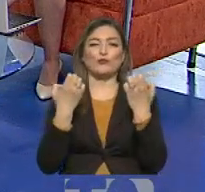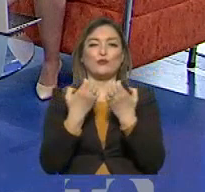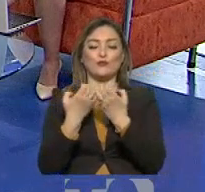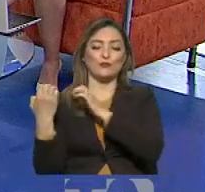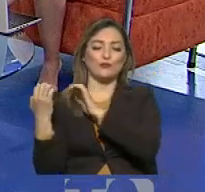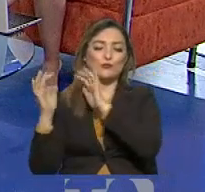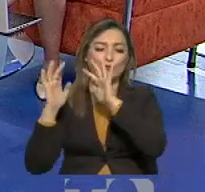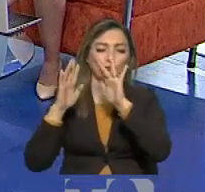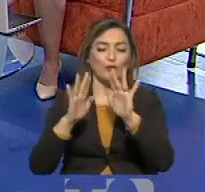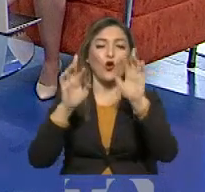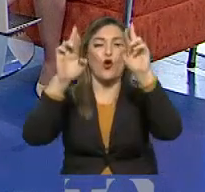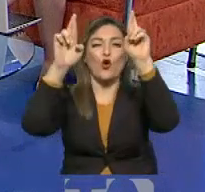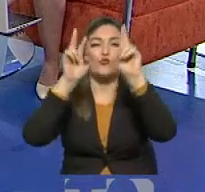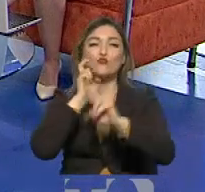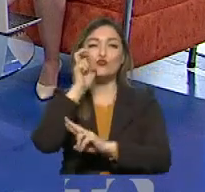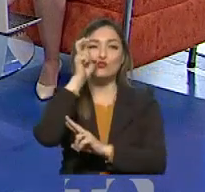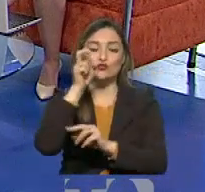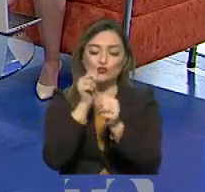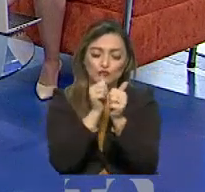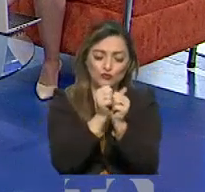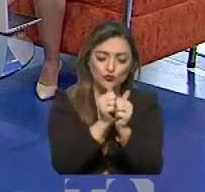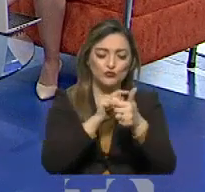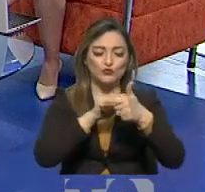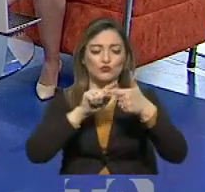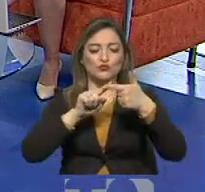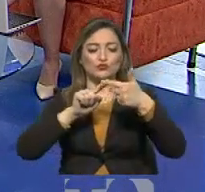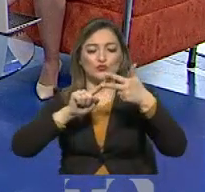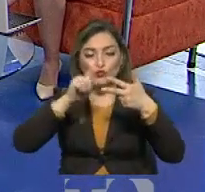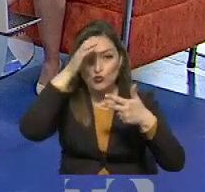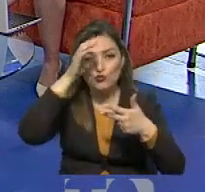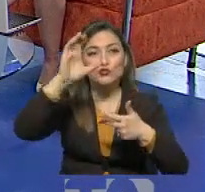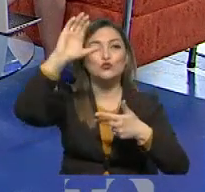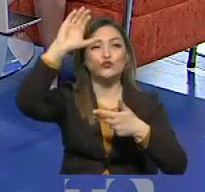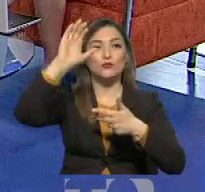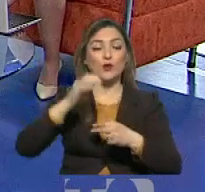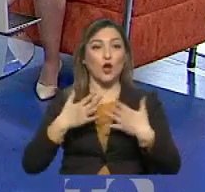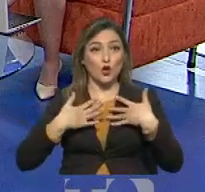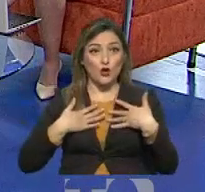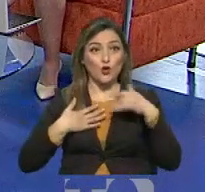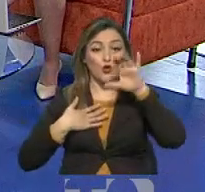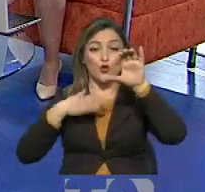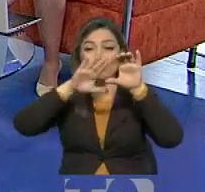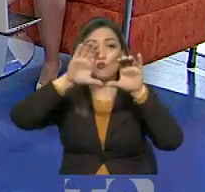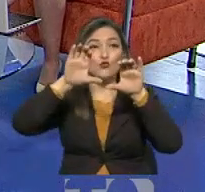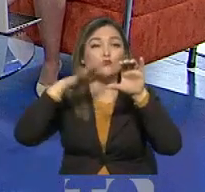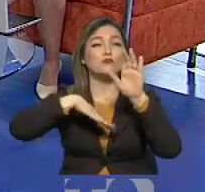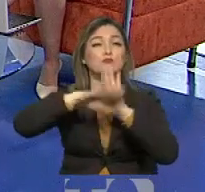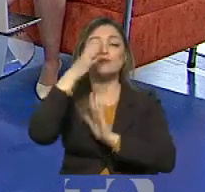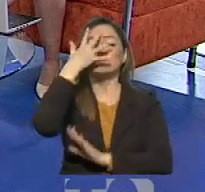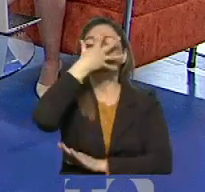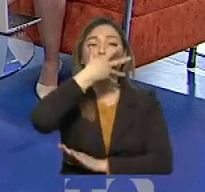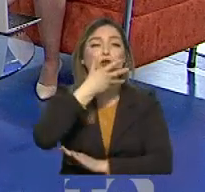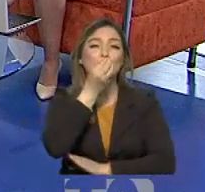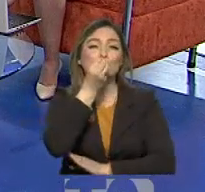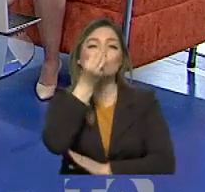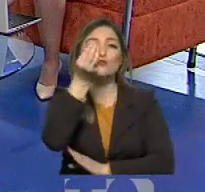Ojalá el sector turístico, el sector deportivo, el sector cultural. Ayer estuve en uno de los museos más hermosos del centro